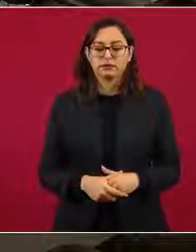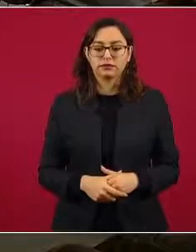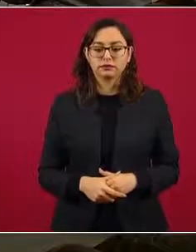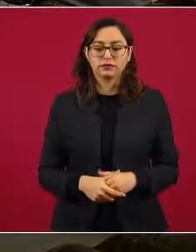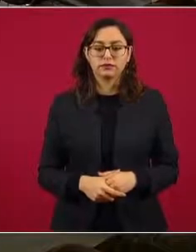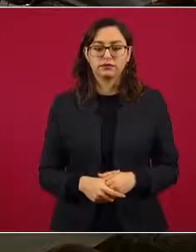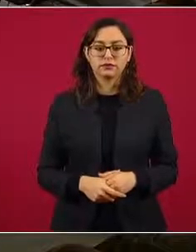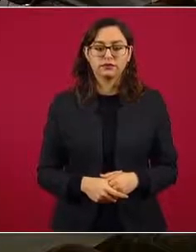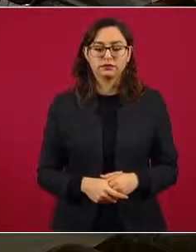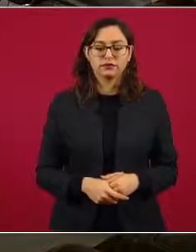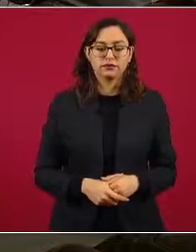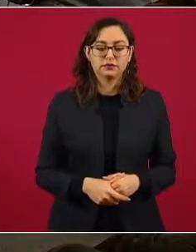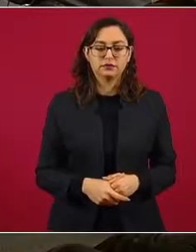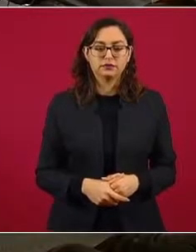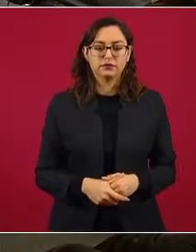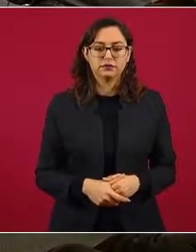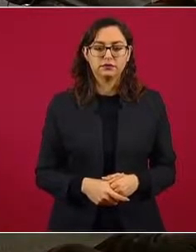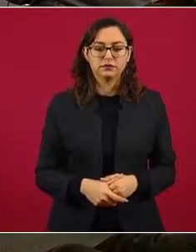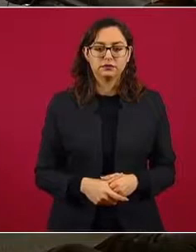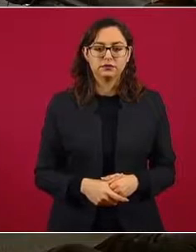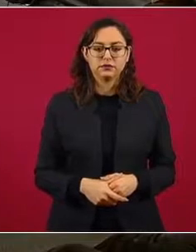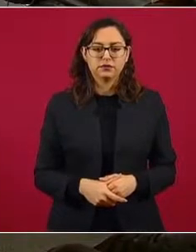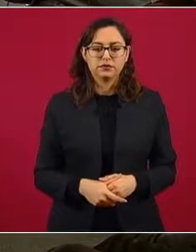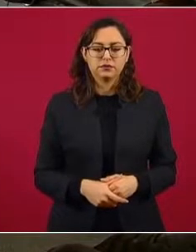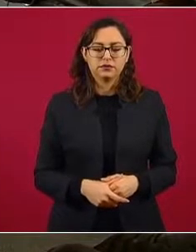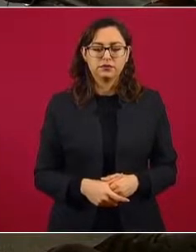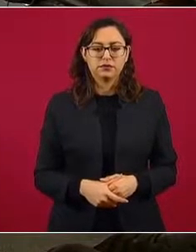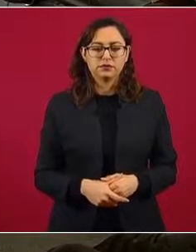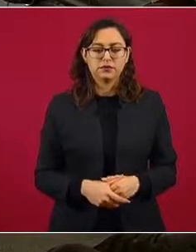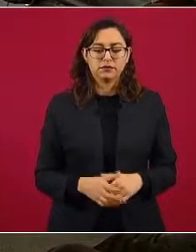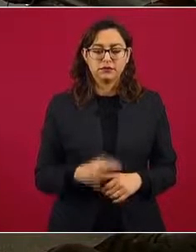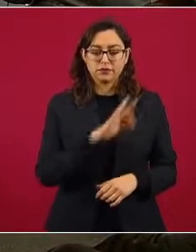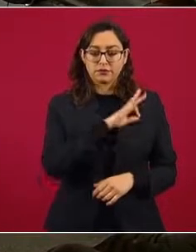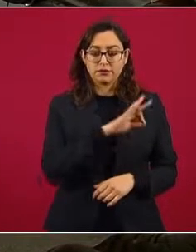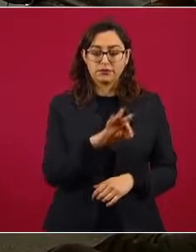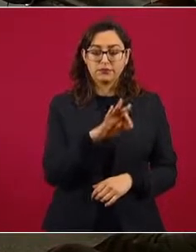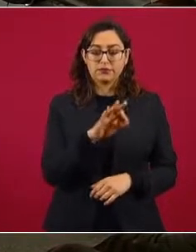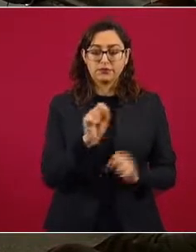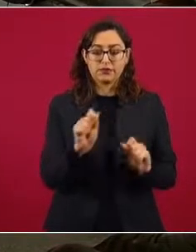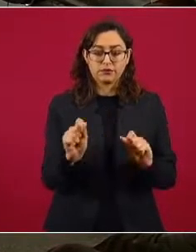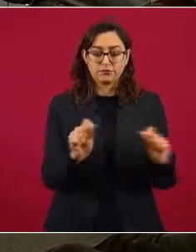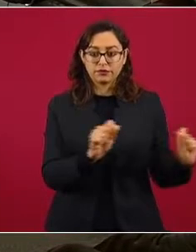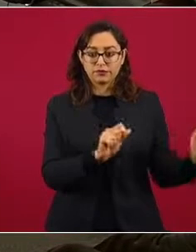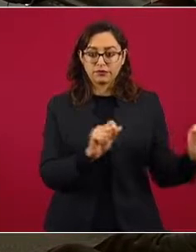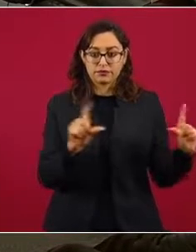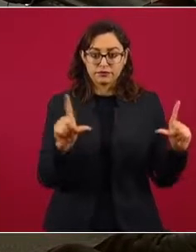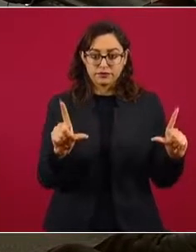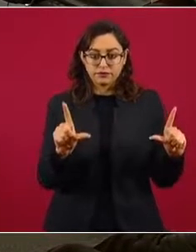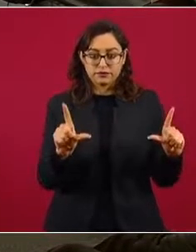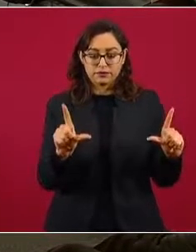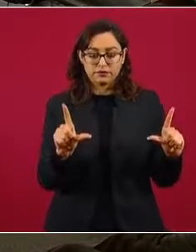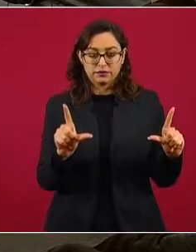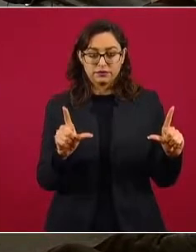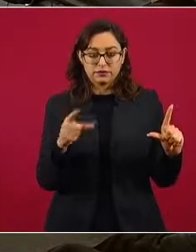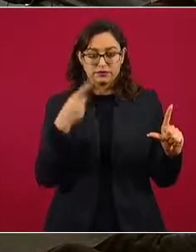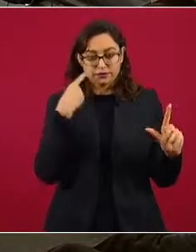Si les parece, ponemos lo de las entregas